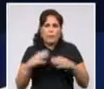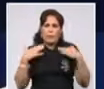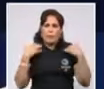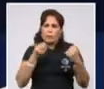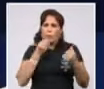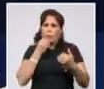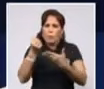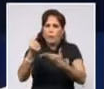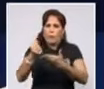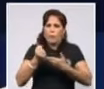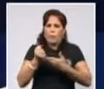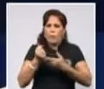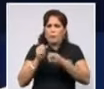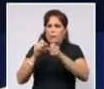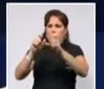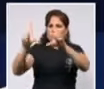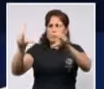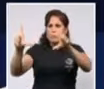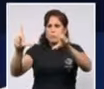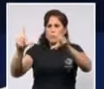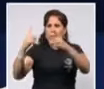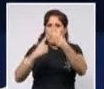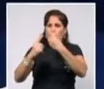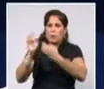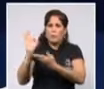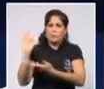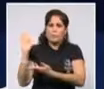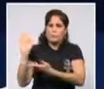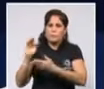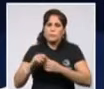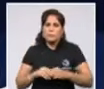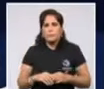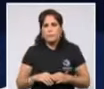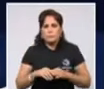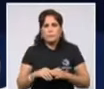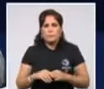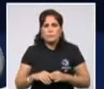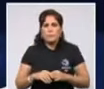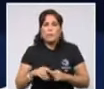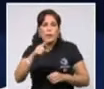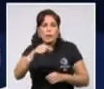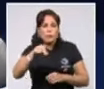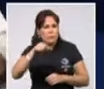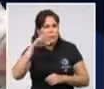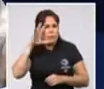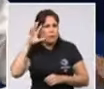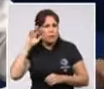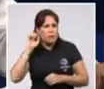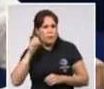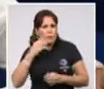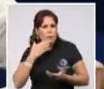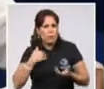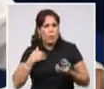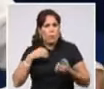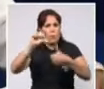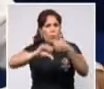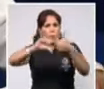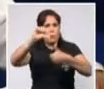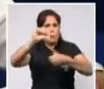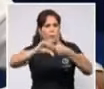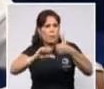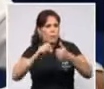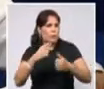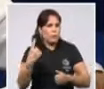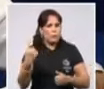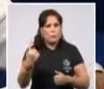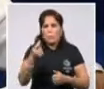ahí con algunas gráficas que le hemos dado para un poco que ilustrar cómo se ha ido comportando